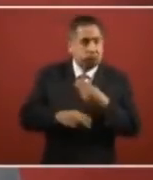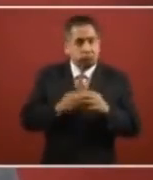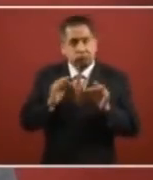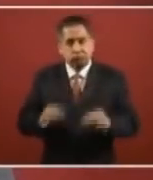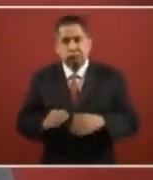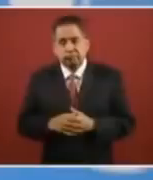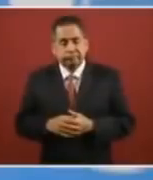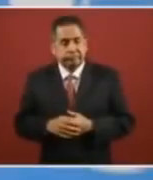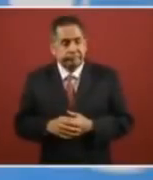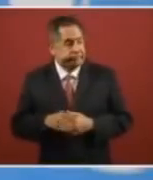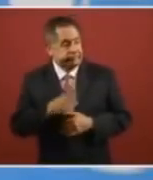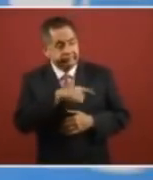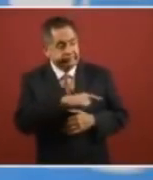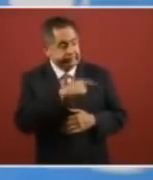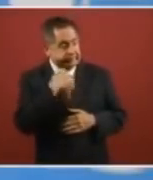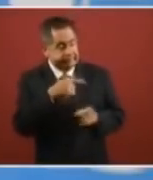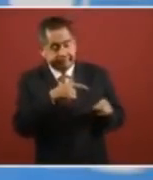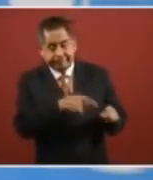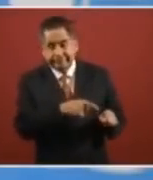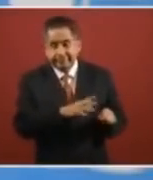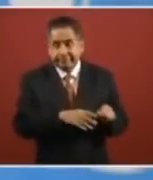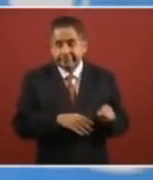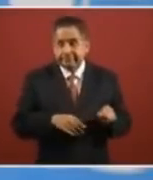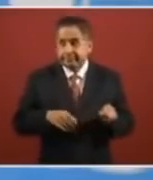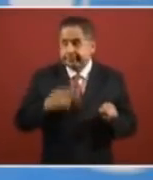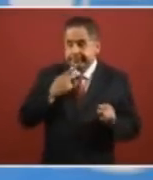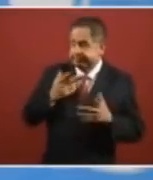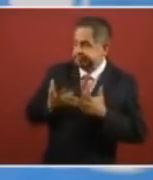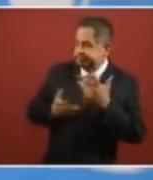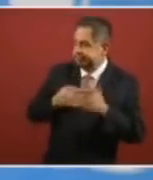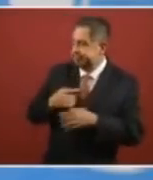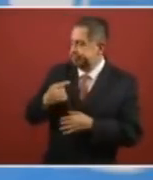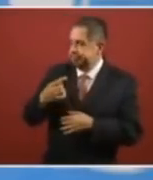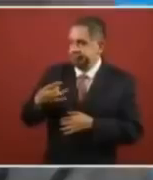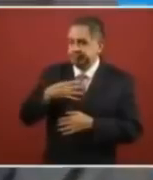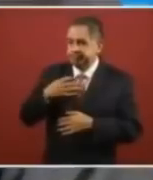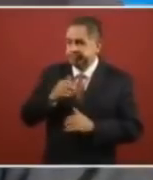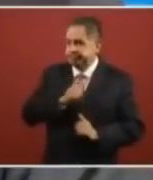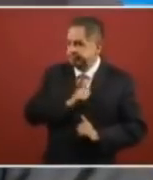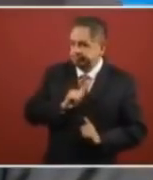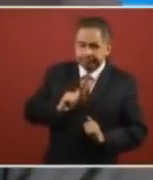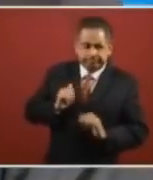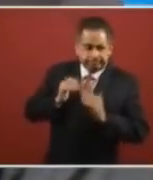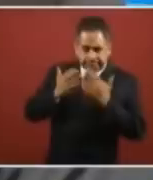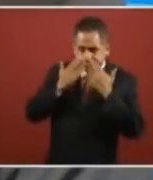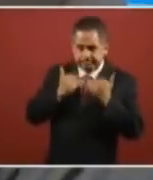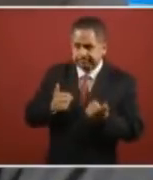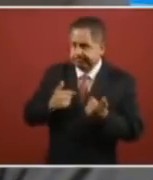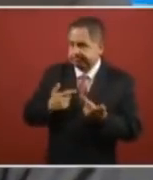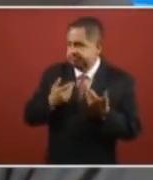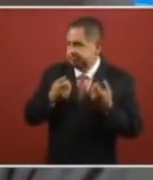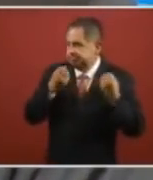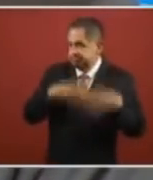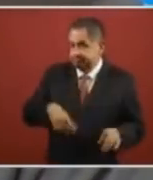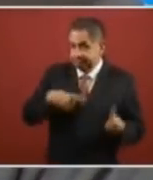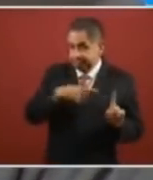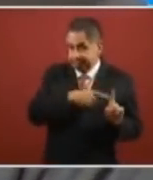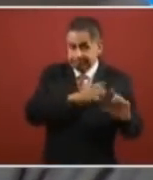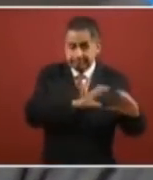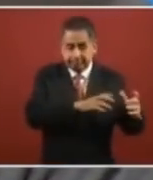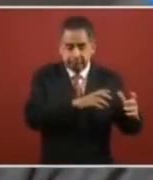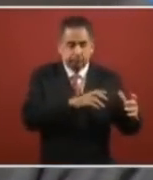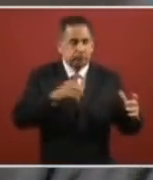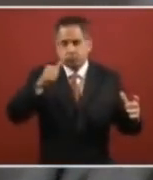estaban derrotados política, militar y moralmente,